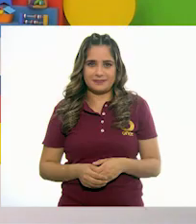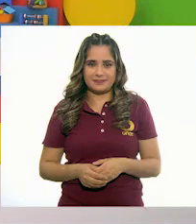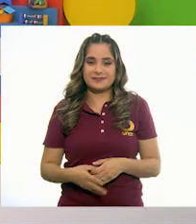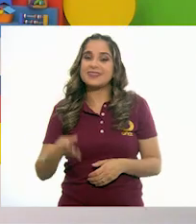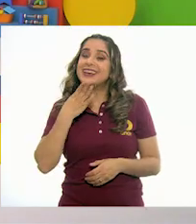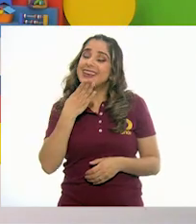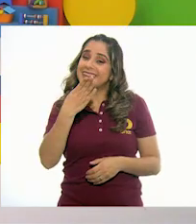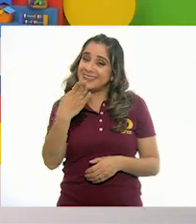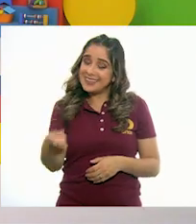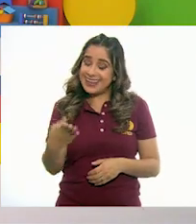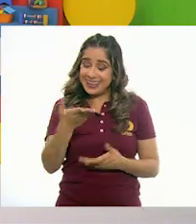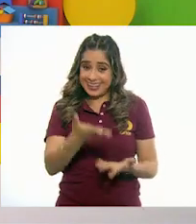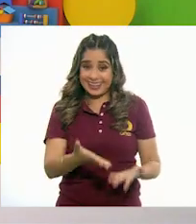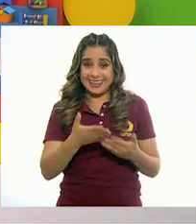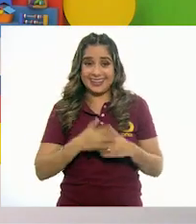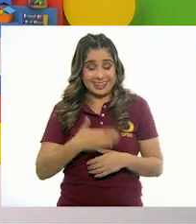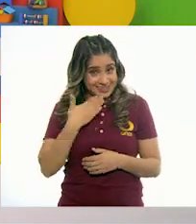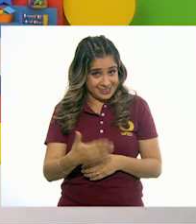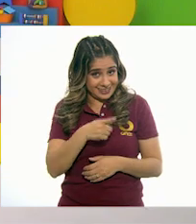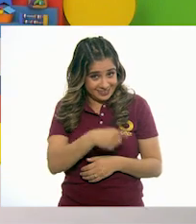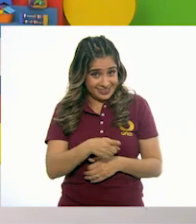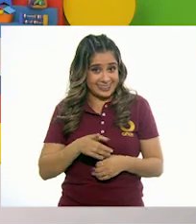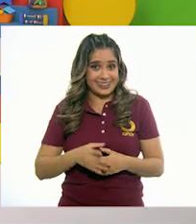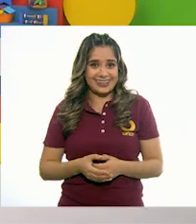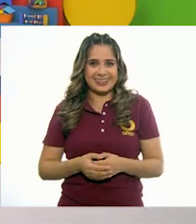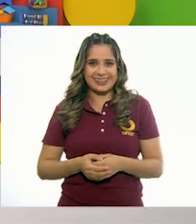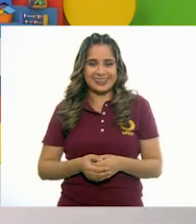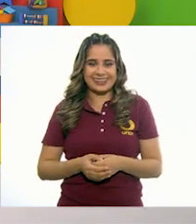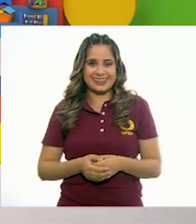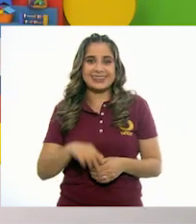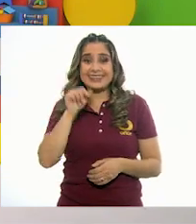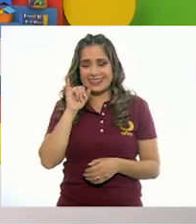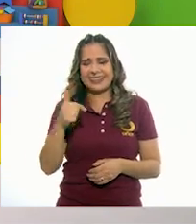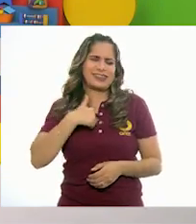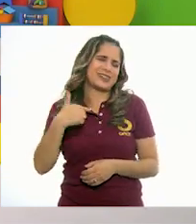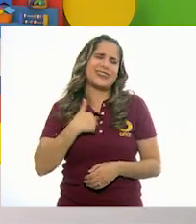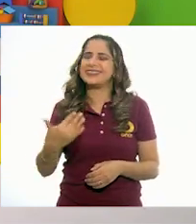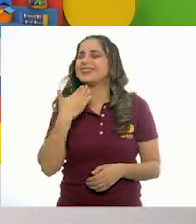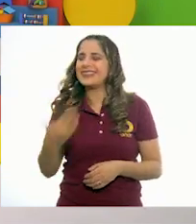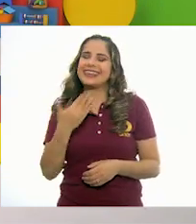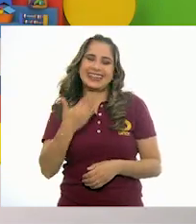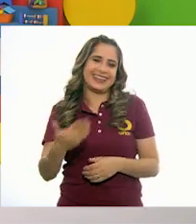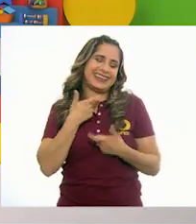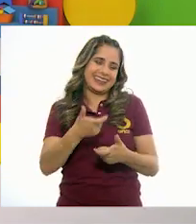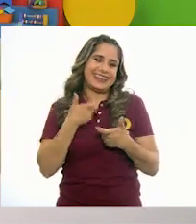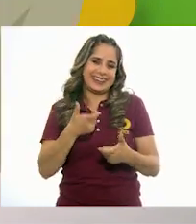¡Bien hecho, vikingo! ¿Estás bien? ¡Estoy bien!